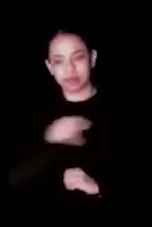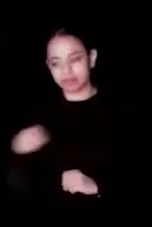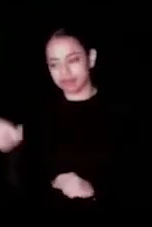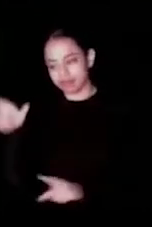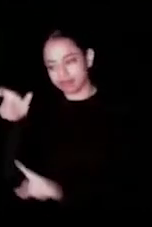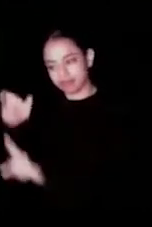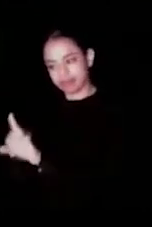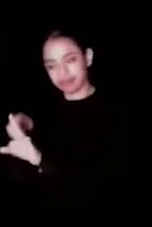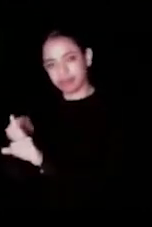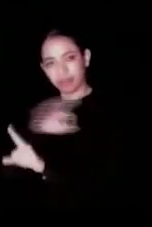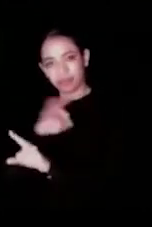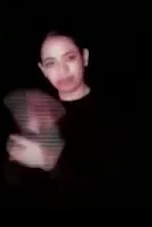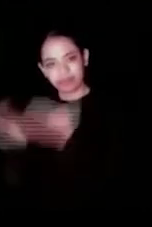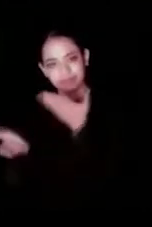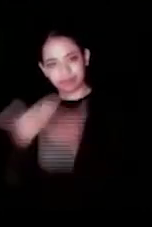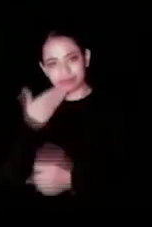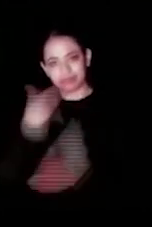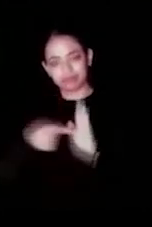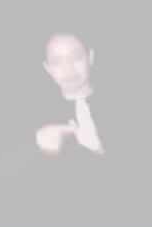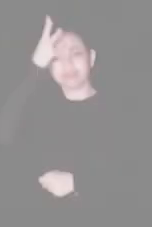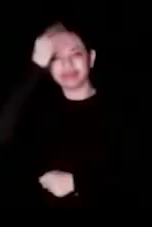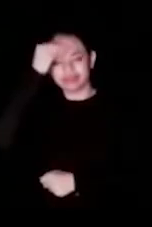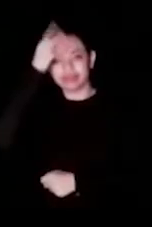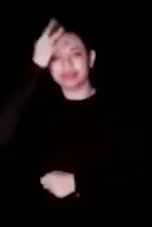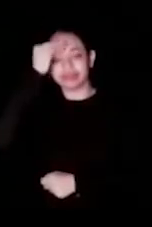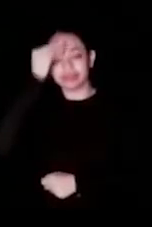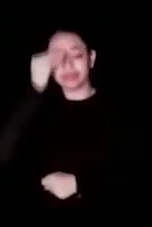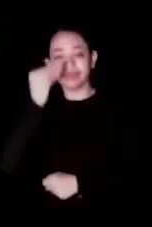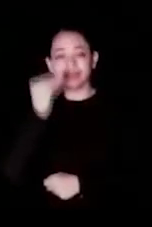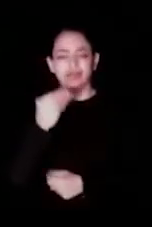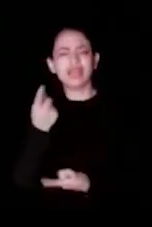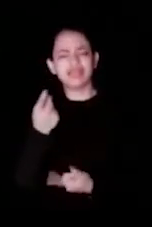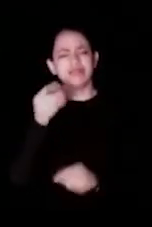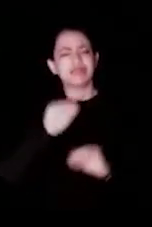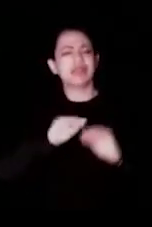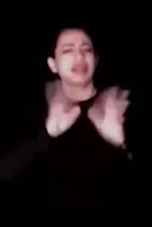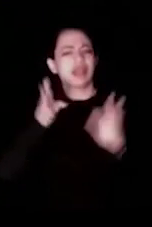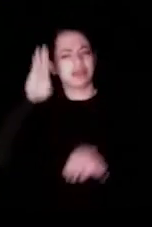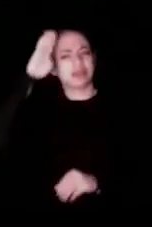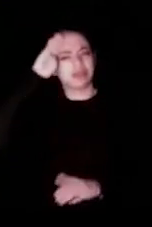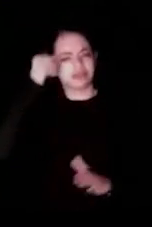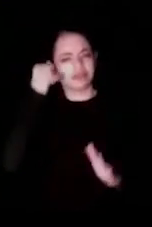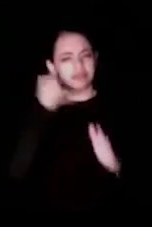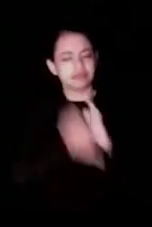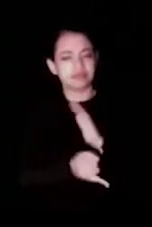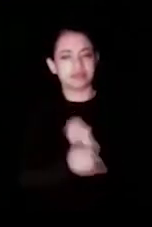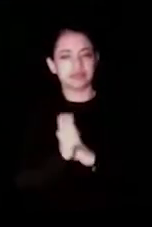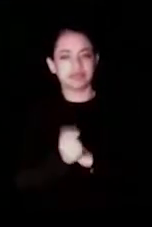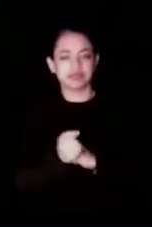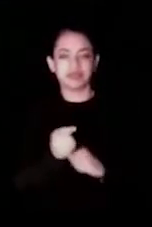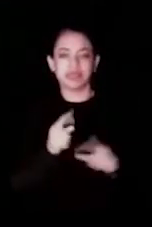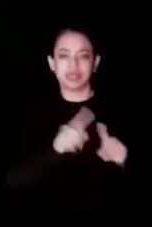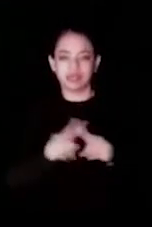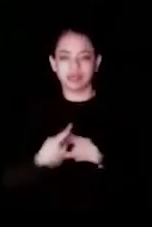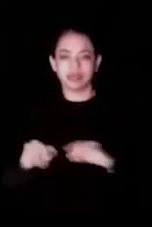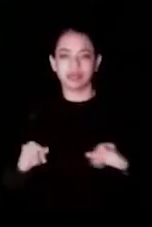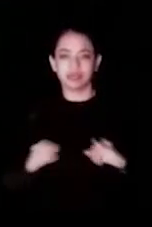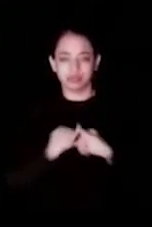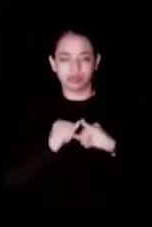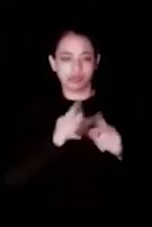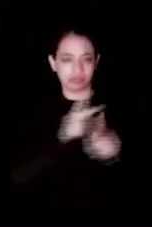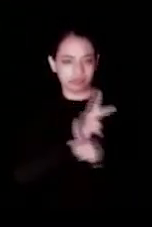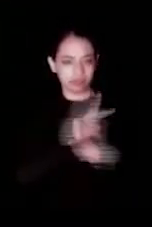de 2.450 municipios en el país el reflexionar y el funcionar en nuestras instituciones